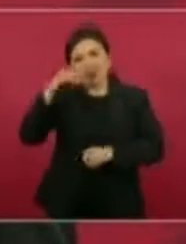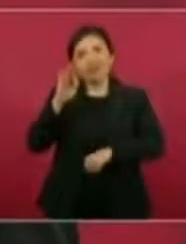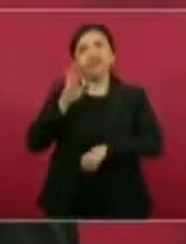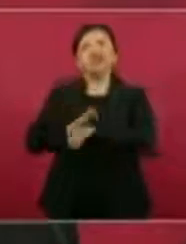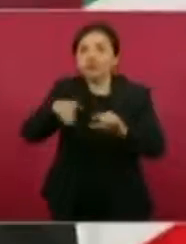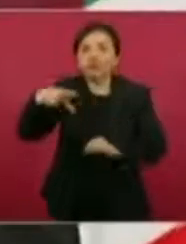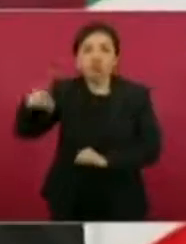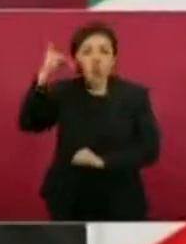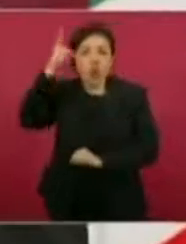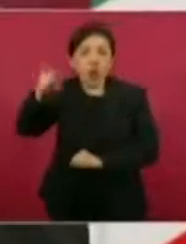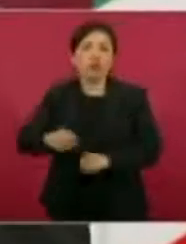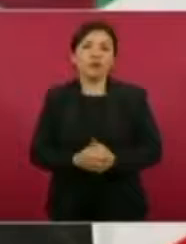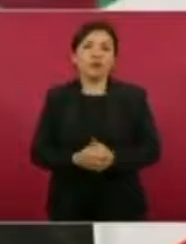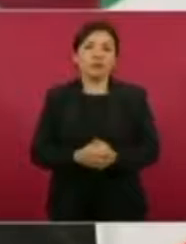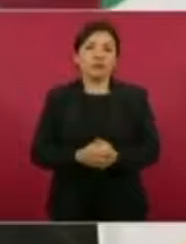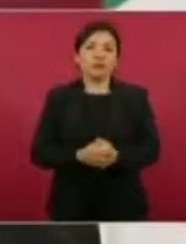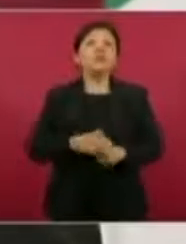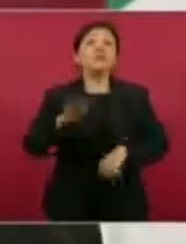nación.